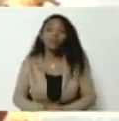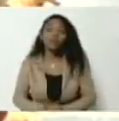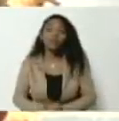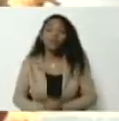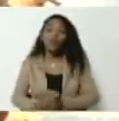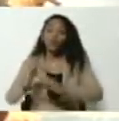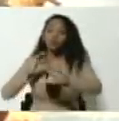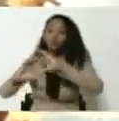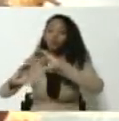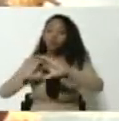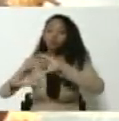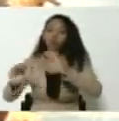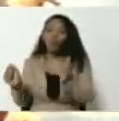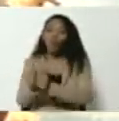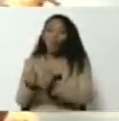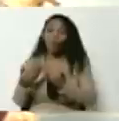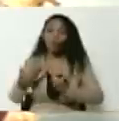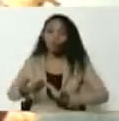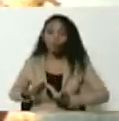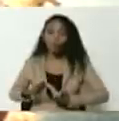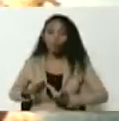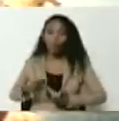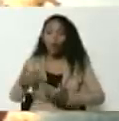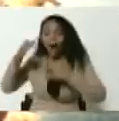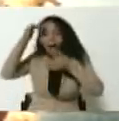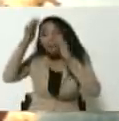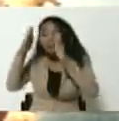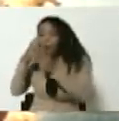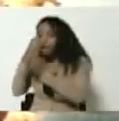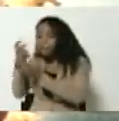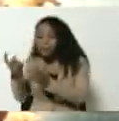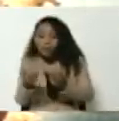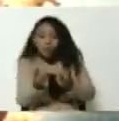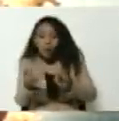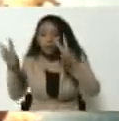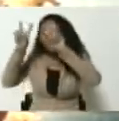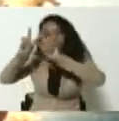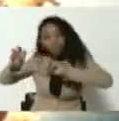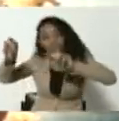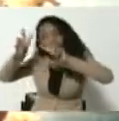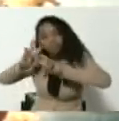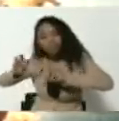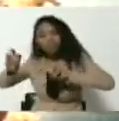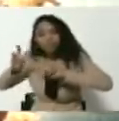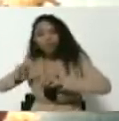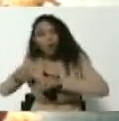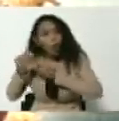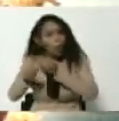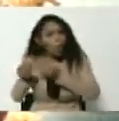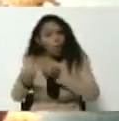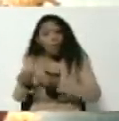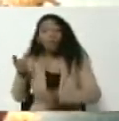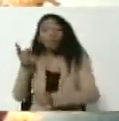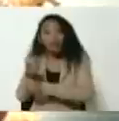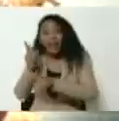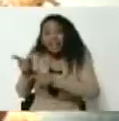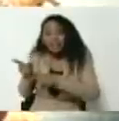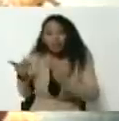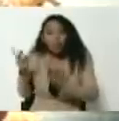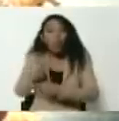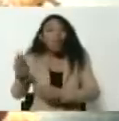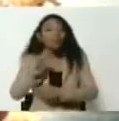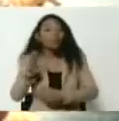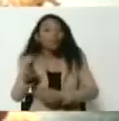conversar con nosotros, atender nuestra invitación a que se investigue cómo es que se utilizó